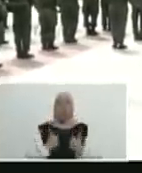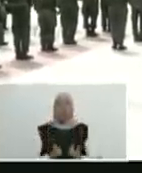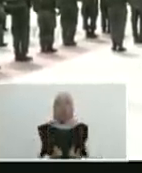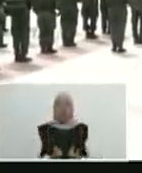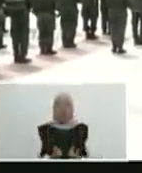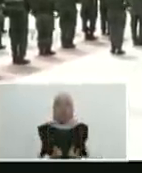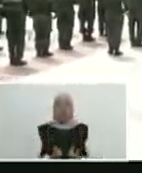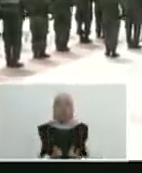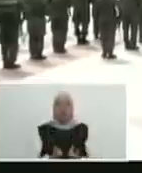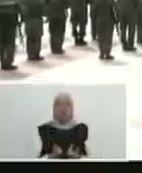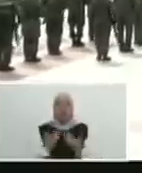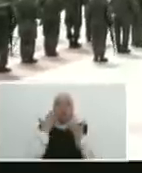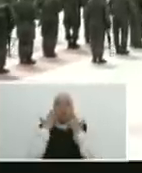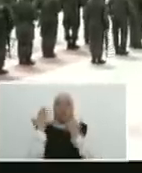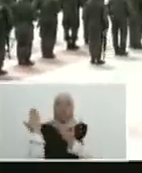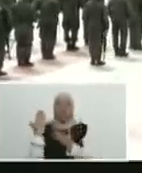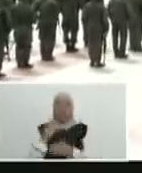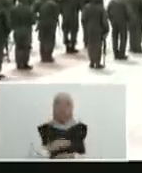¡Para!